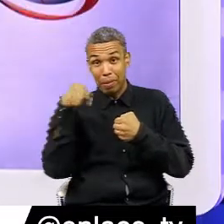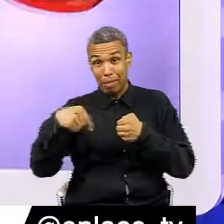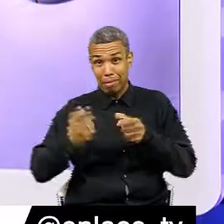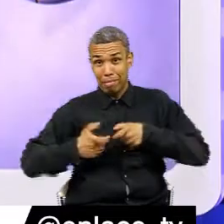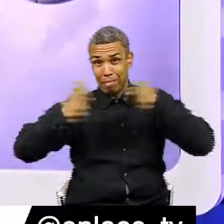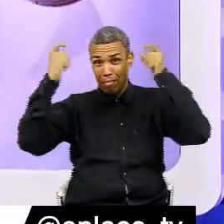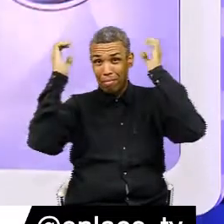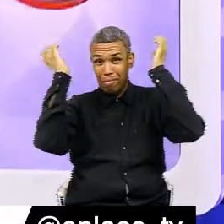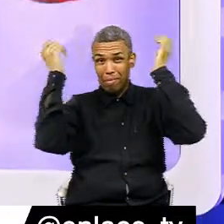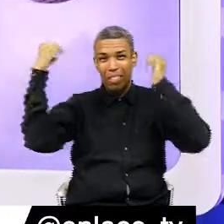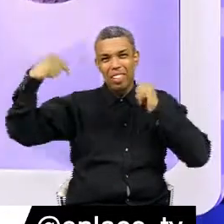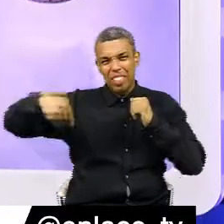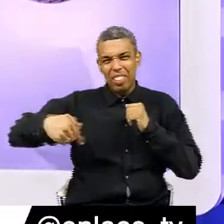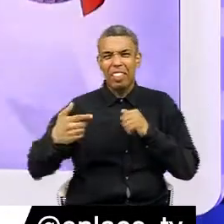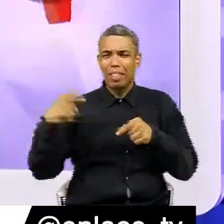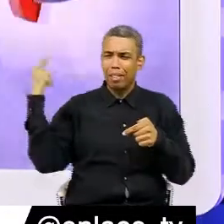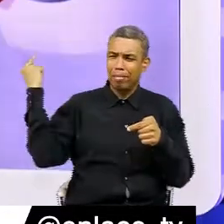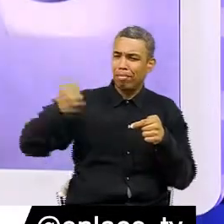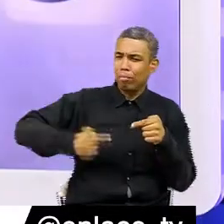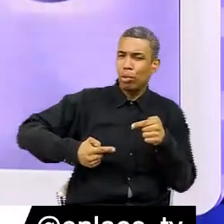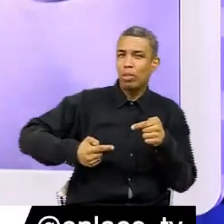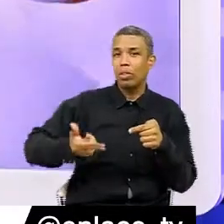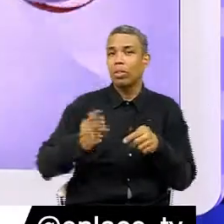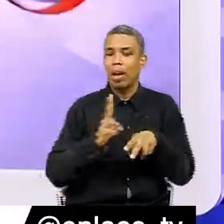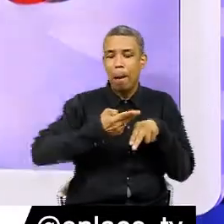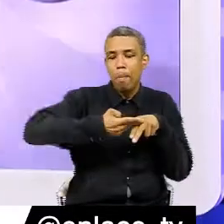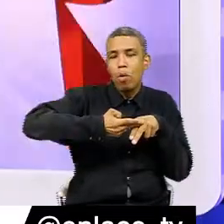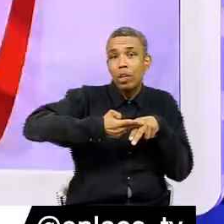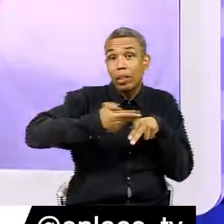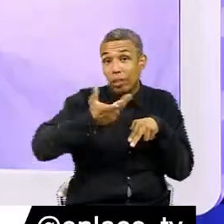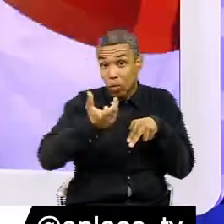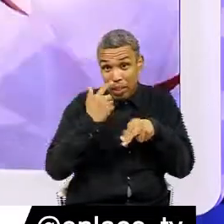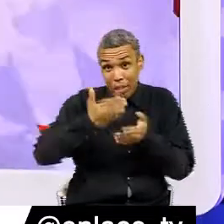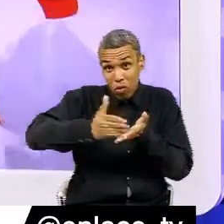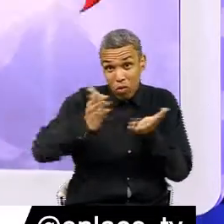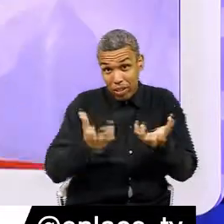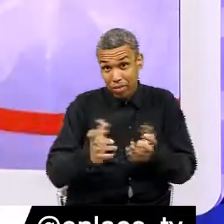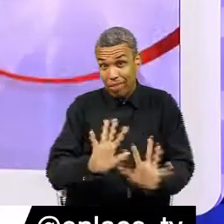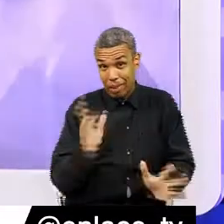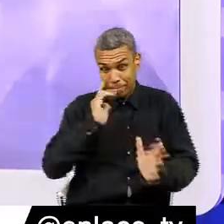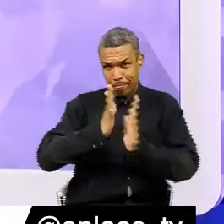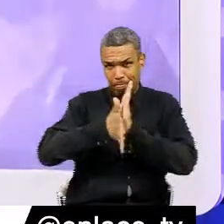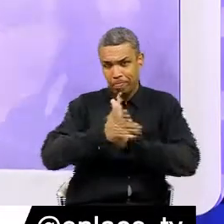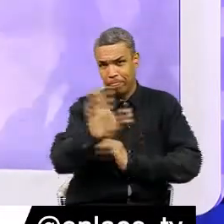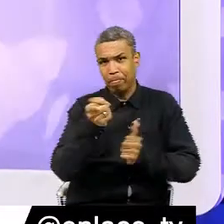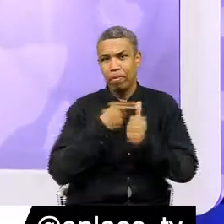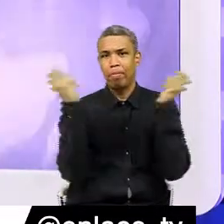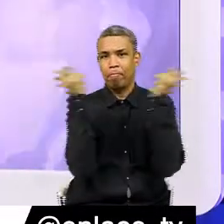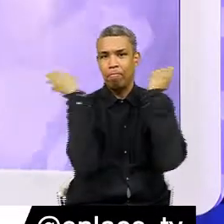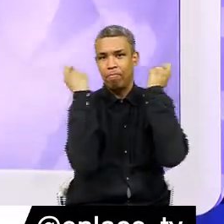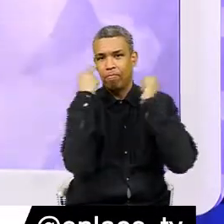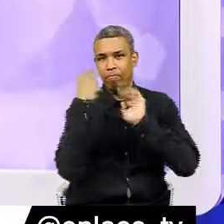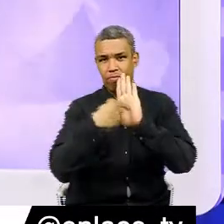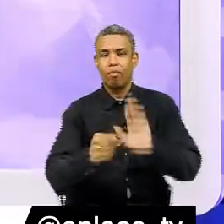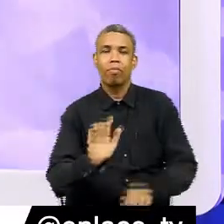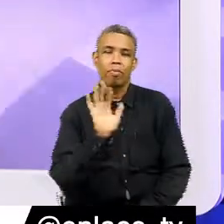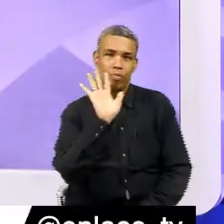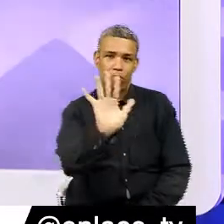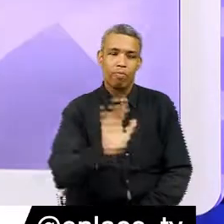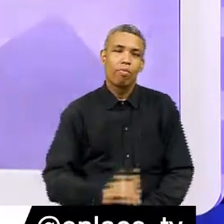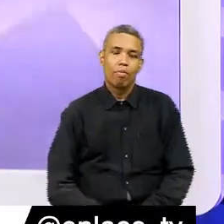Liga del Fútbol de nuestro país, el segundo en condición de local. Información en instantes, es el momento para nuestros patrocinadores.